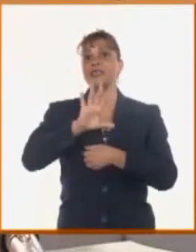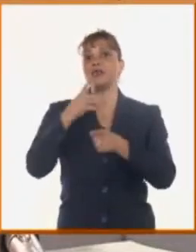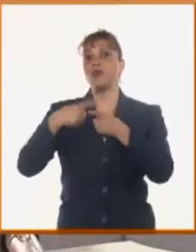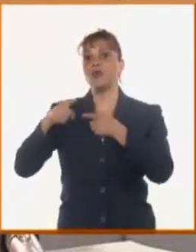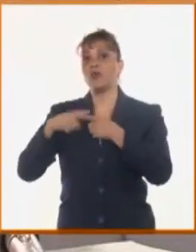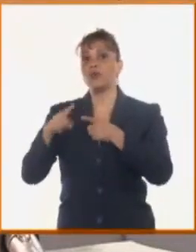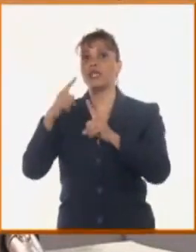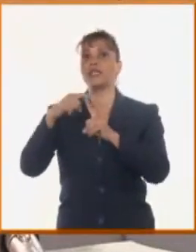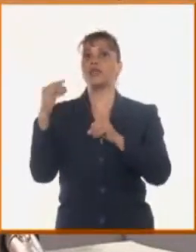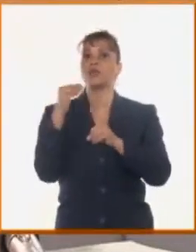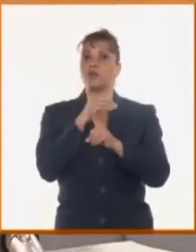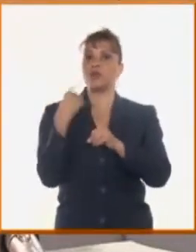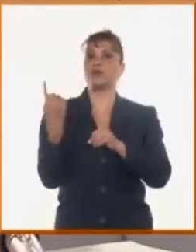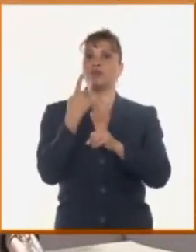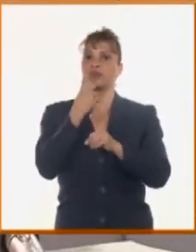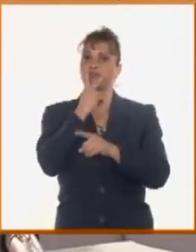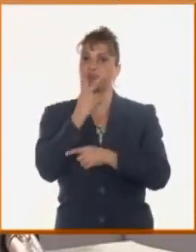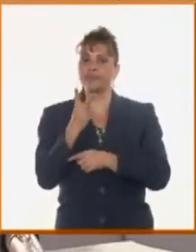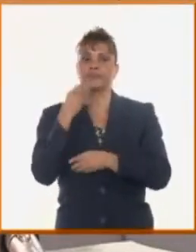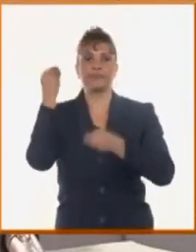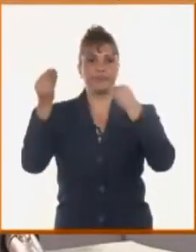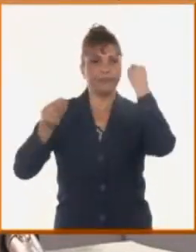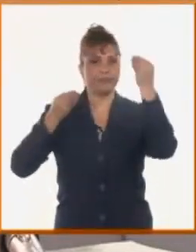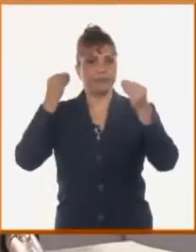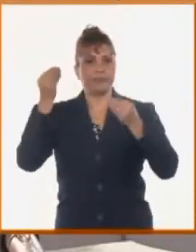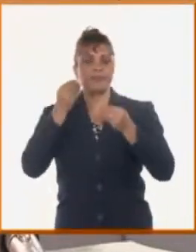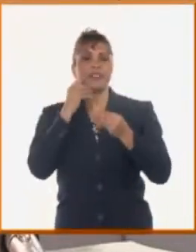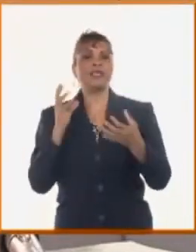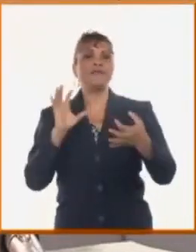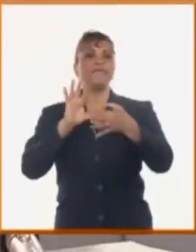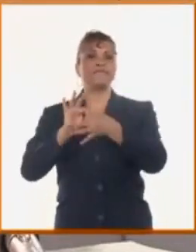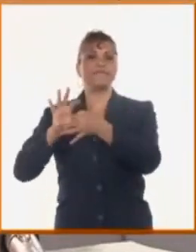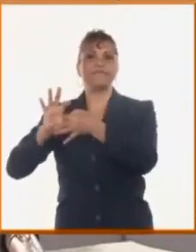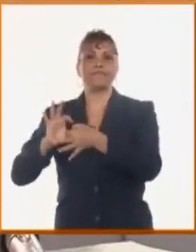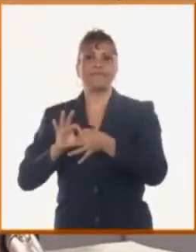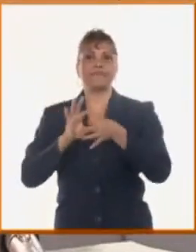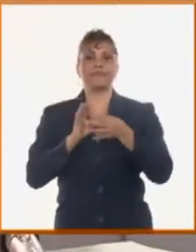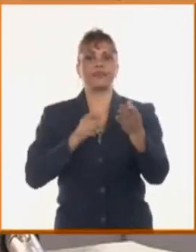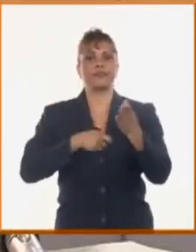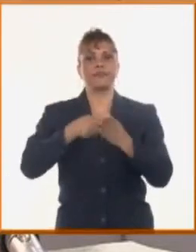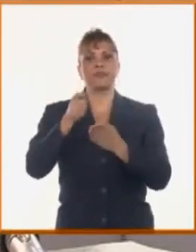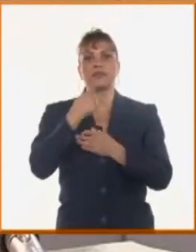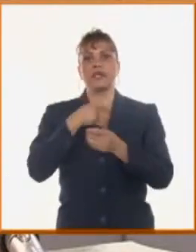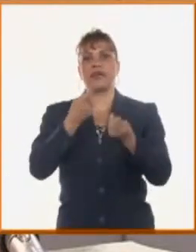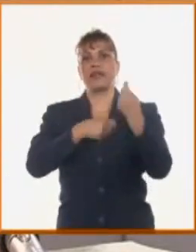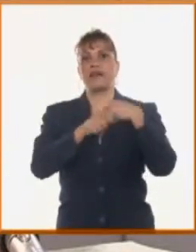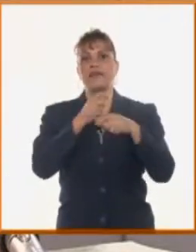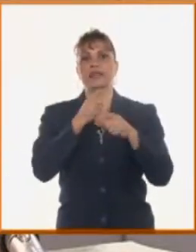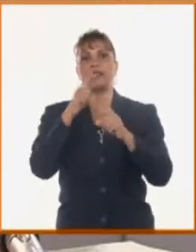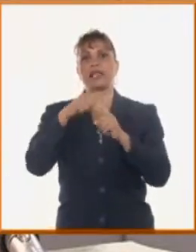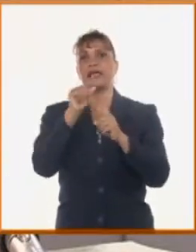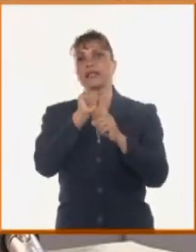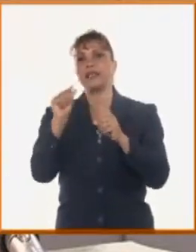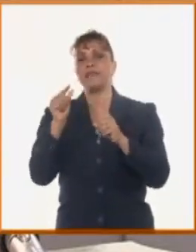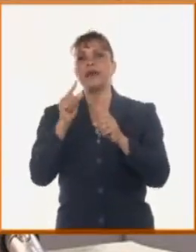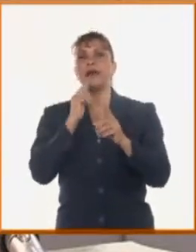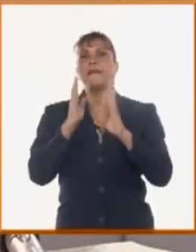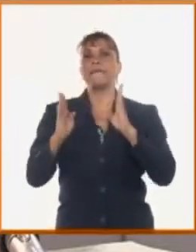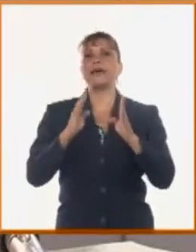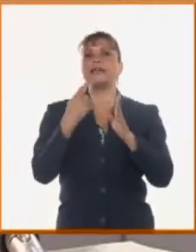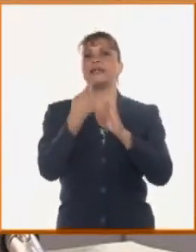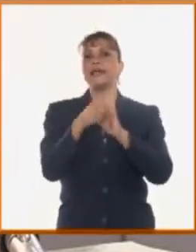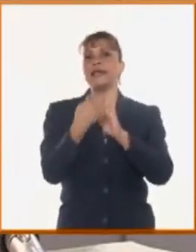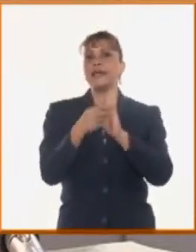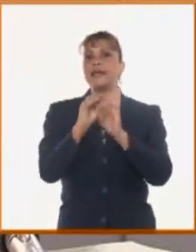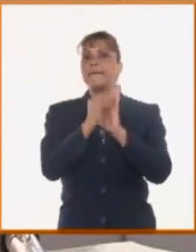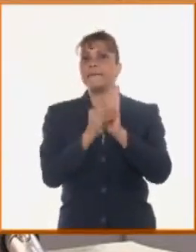debíamos ocuparnos, preocuparnos y sobre todo consolidar su permanencia en el mercado. El tema de la parte y pieza de equipos